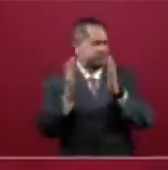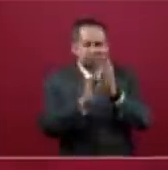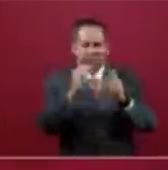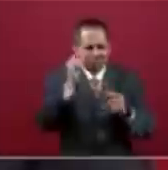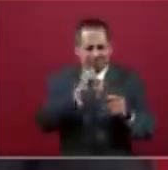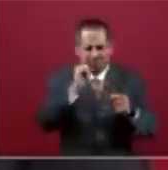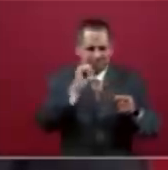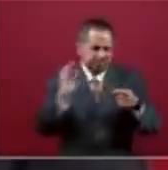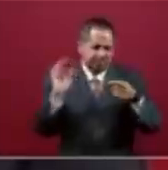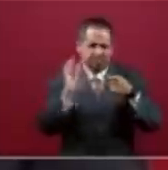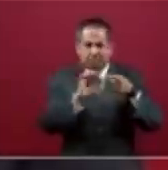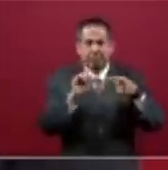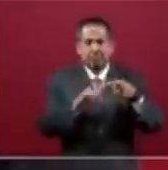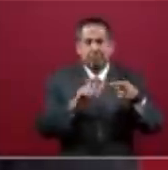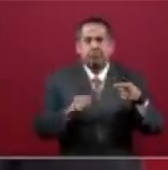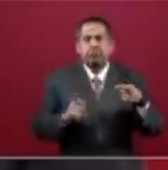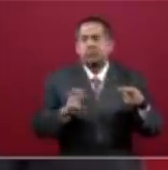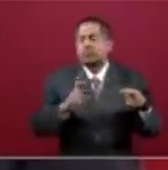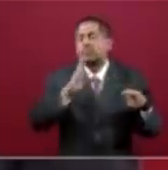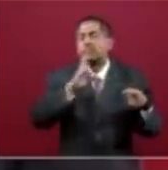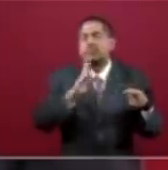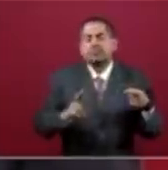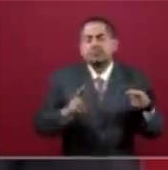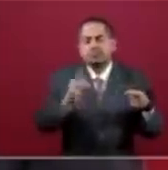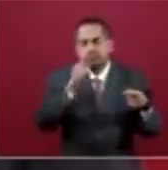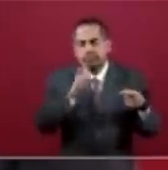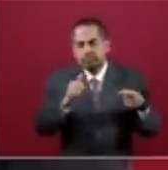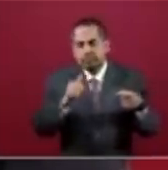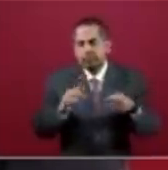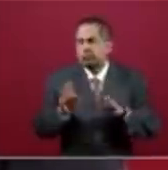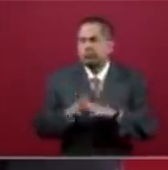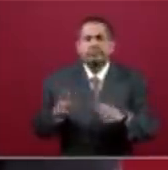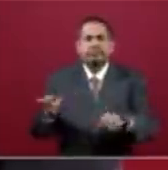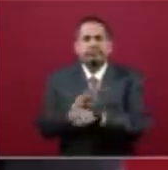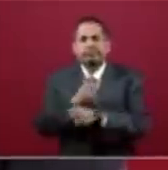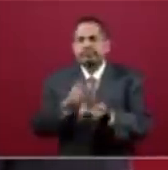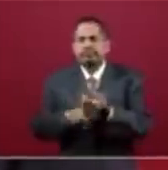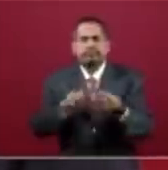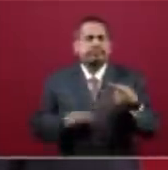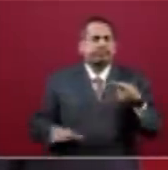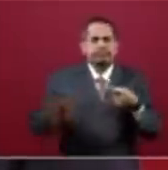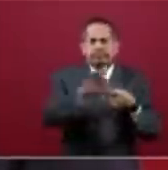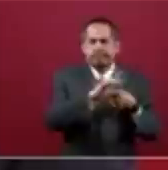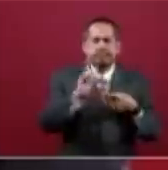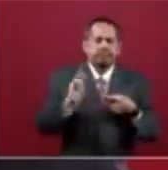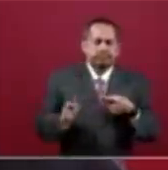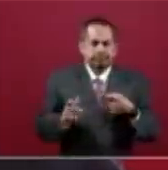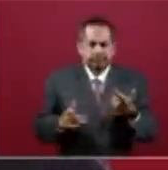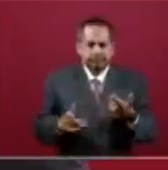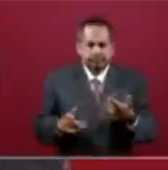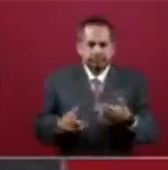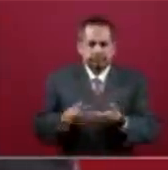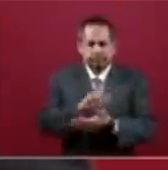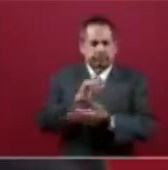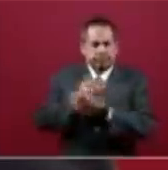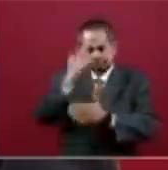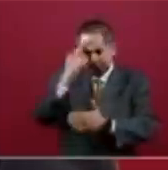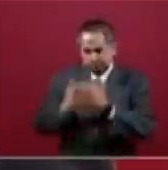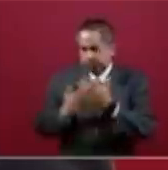día es el reporte, el parte de delitos